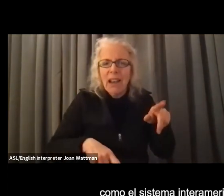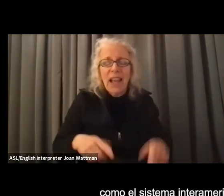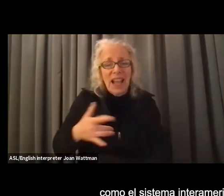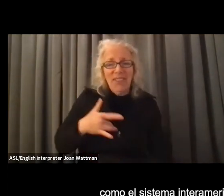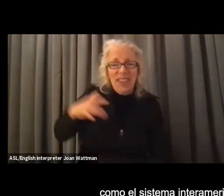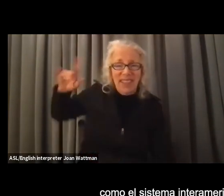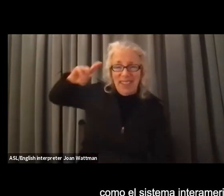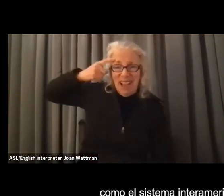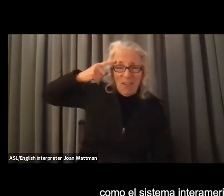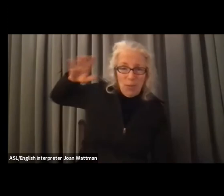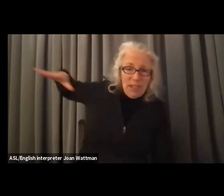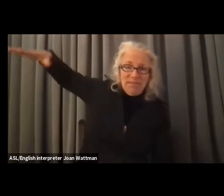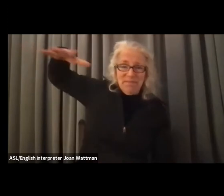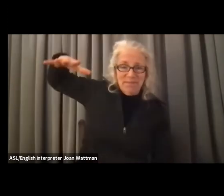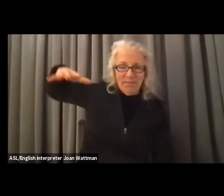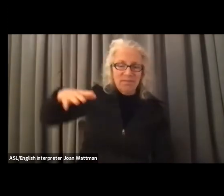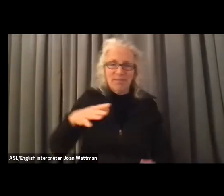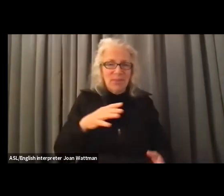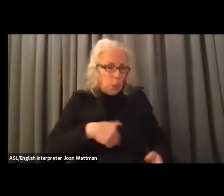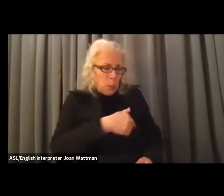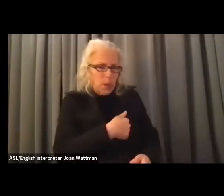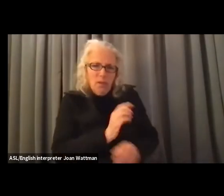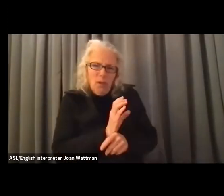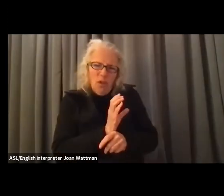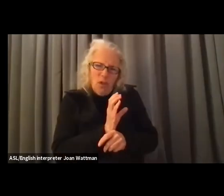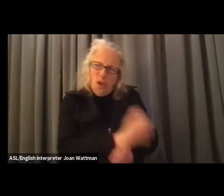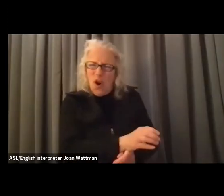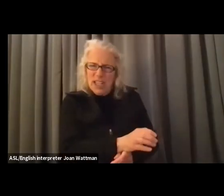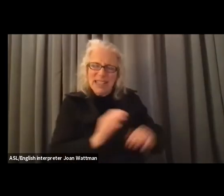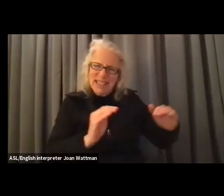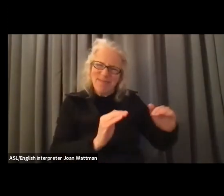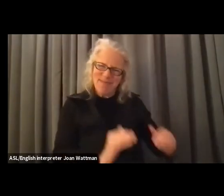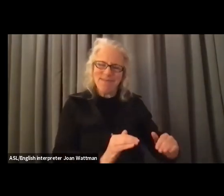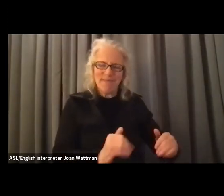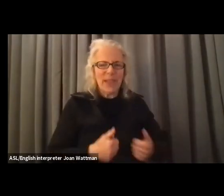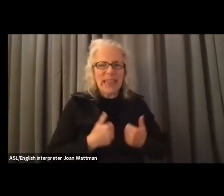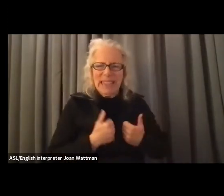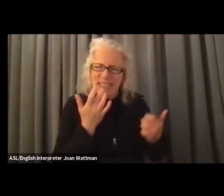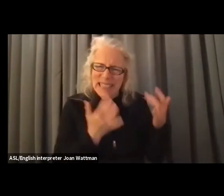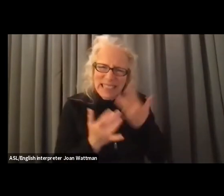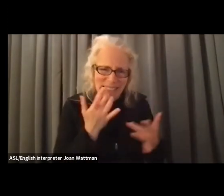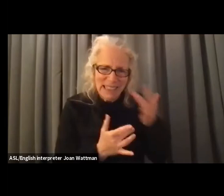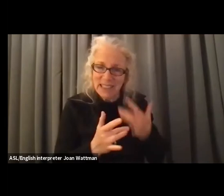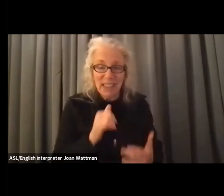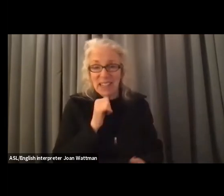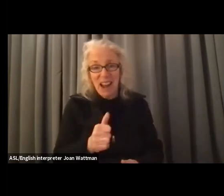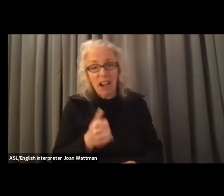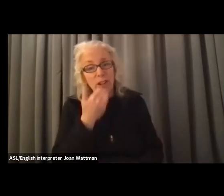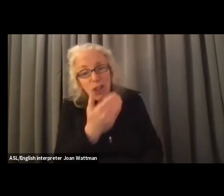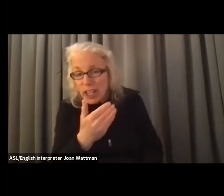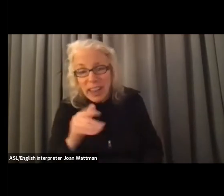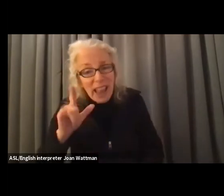para garantizar la vida, pues te pone a demostrar, ¿sí?, que tienes que